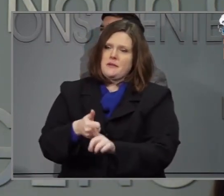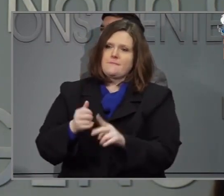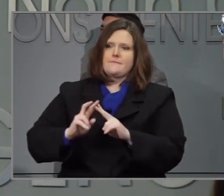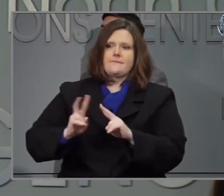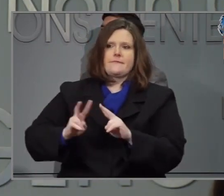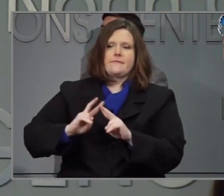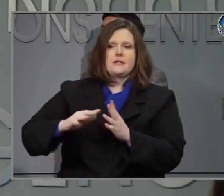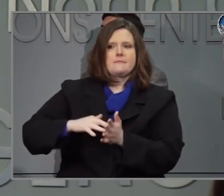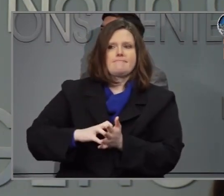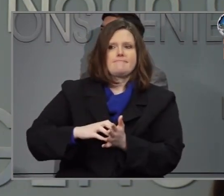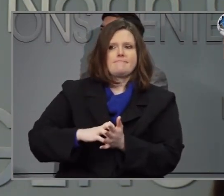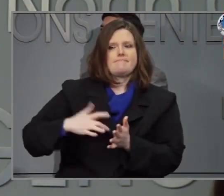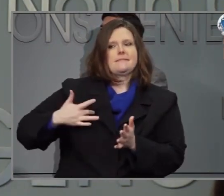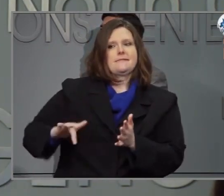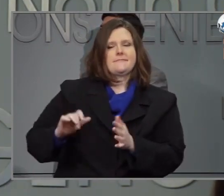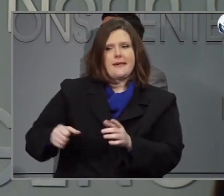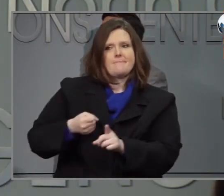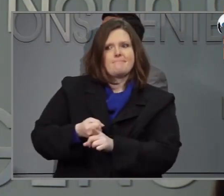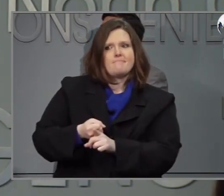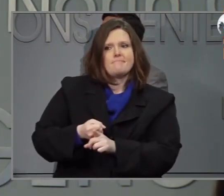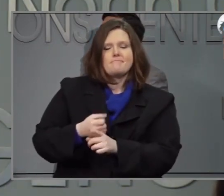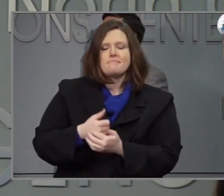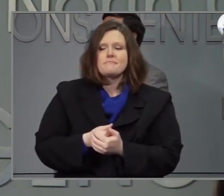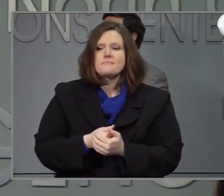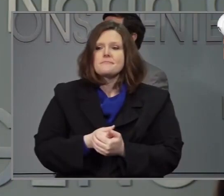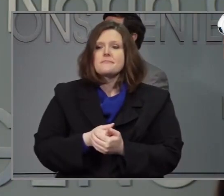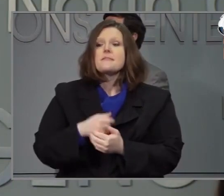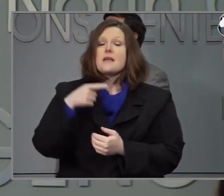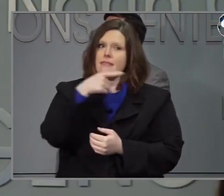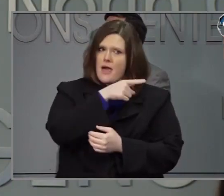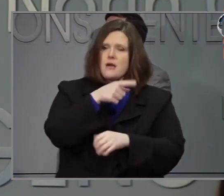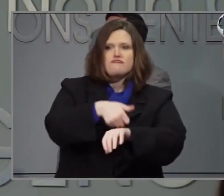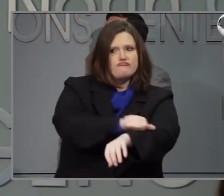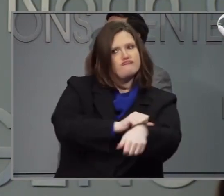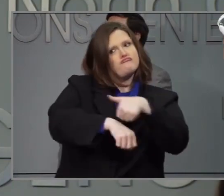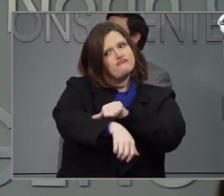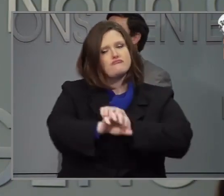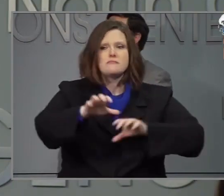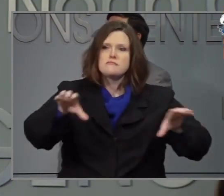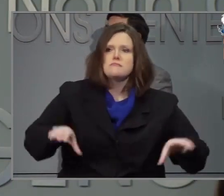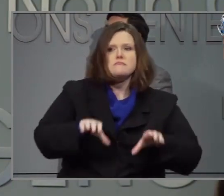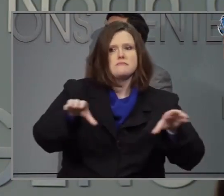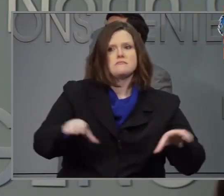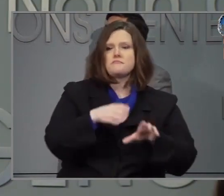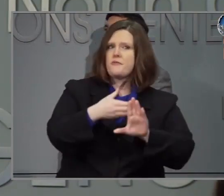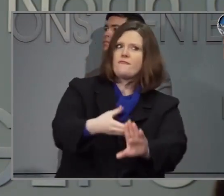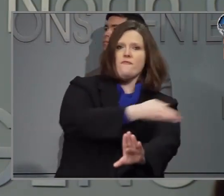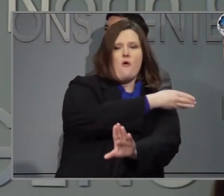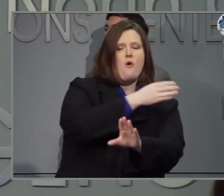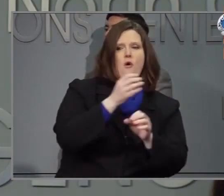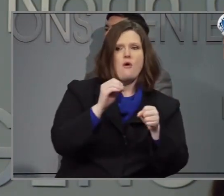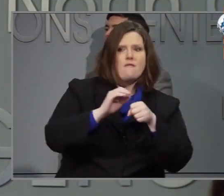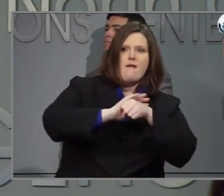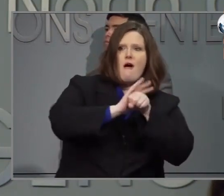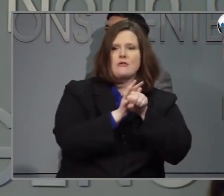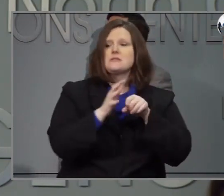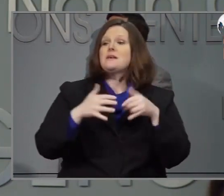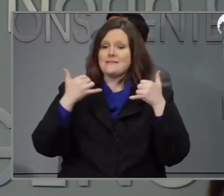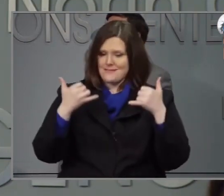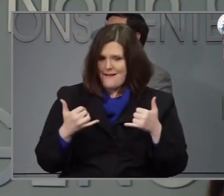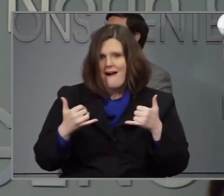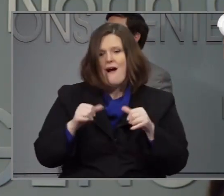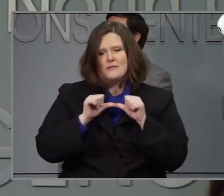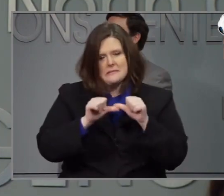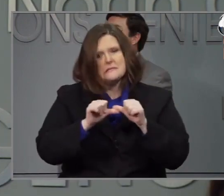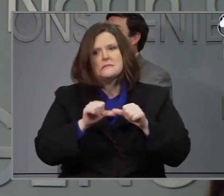cargo de nuestras comunidades de muchas maneras y que ustedes hicieron más de lo que se les pidió antes del virus y